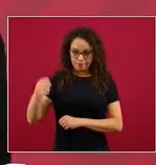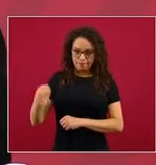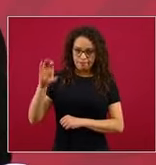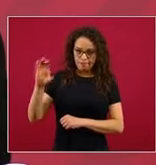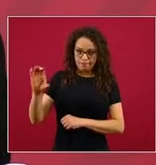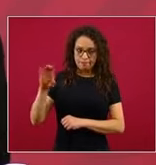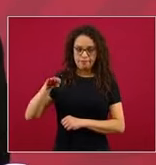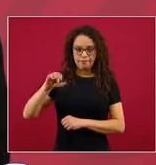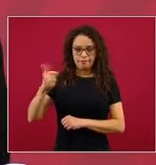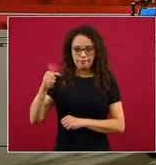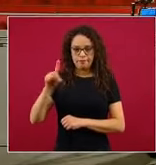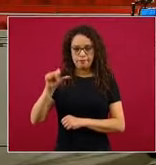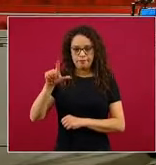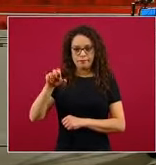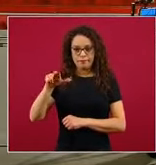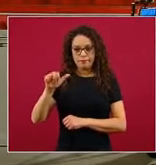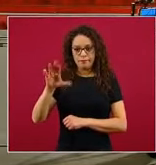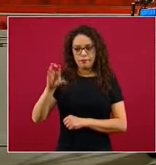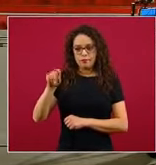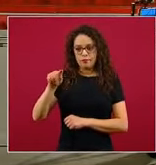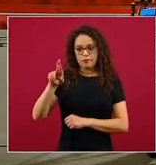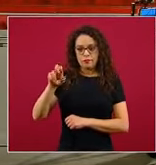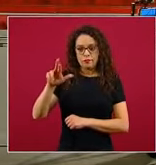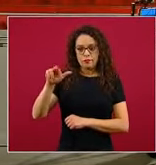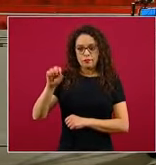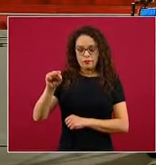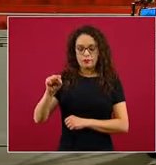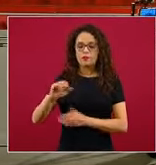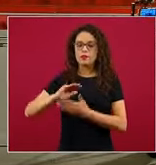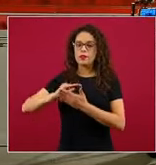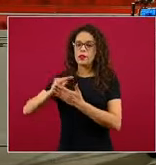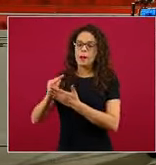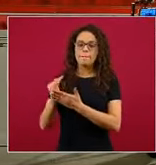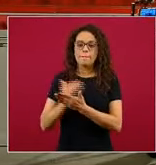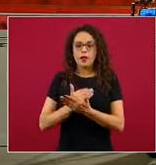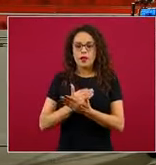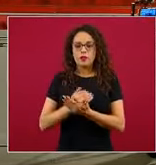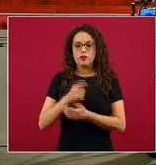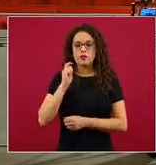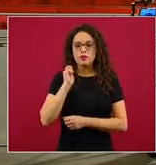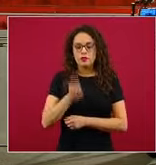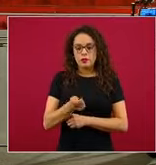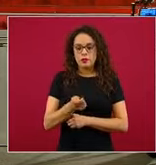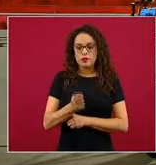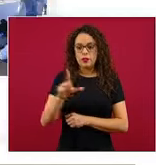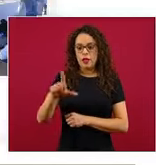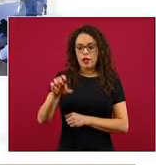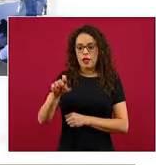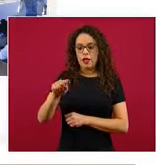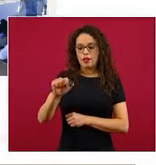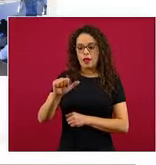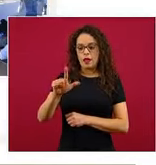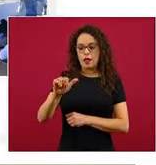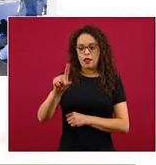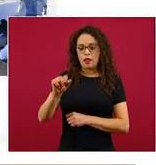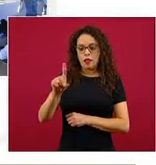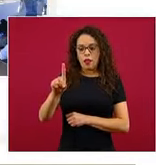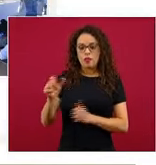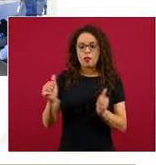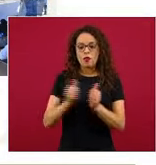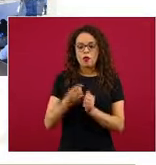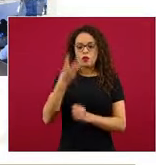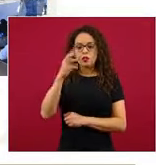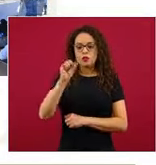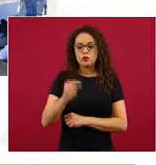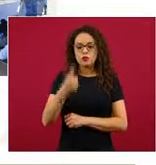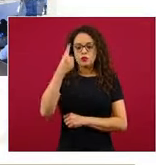se ha logrado el segundo lugar con la menor letalidad en la Ciudad de México, con 3.1 defunciones